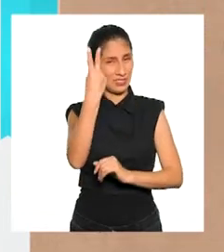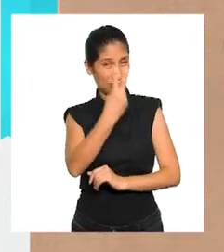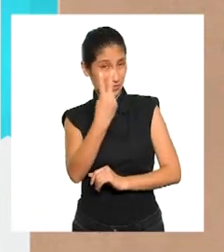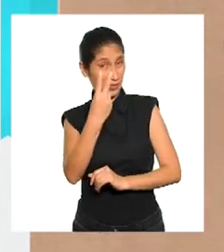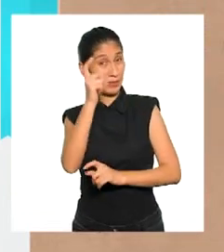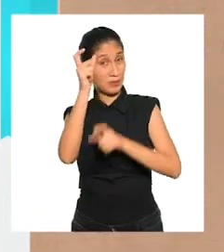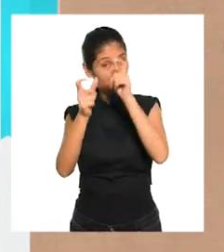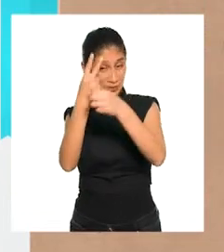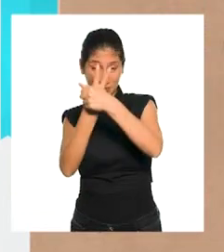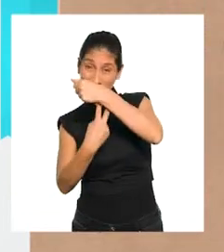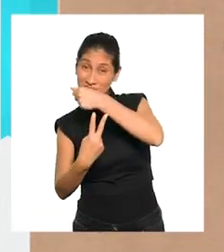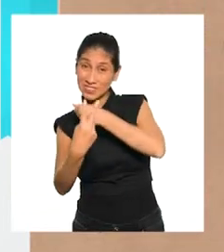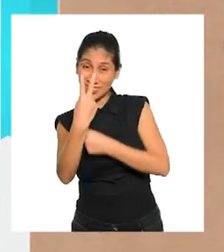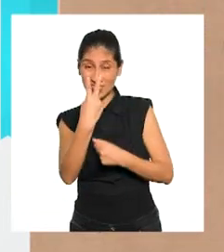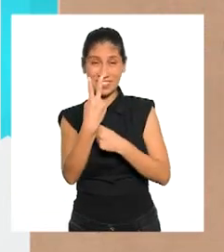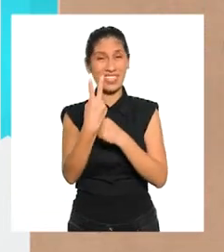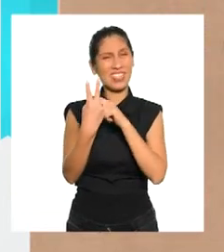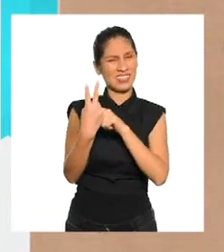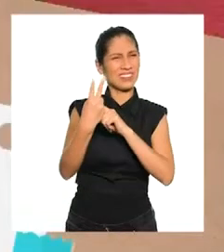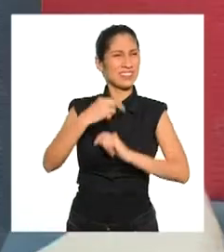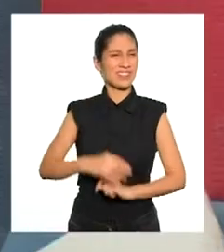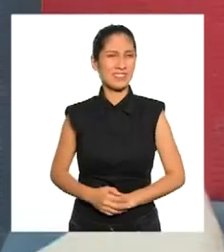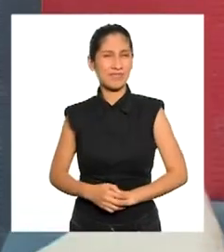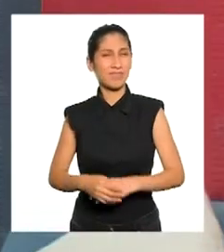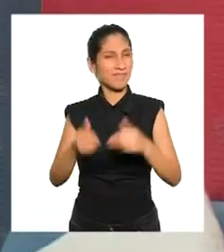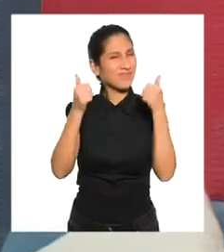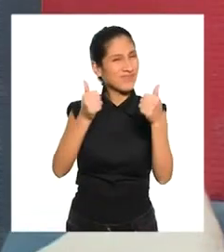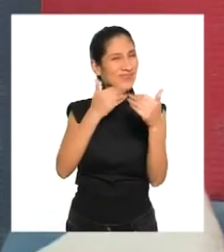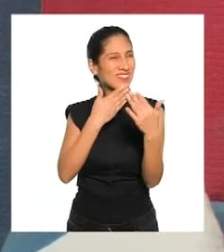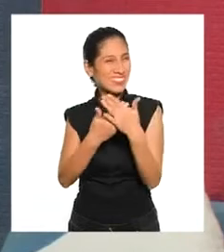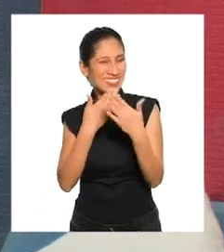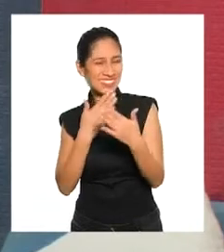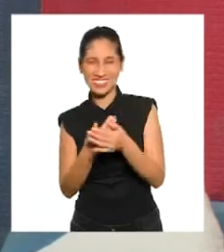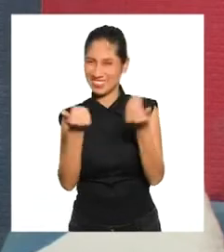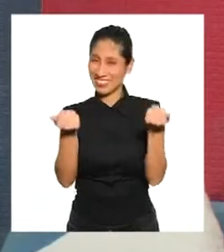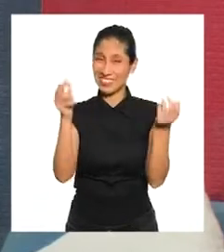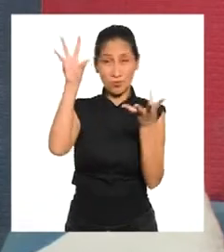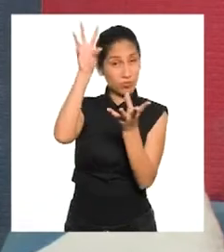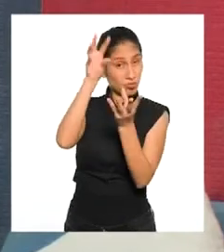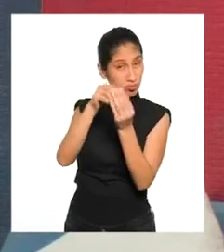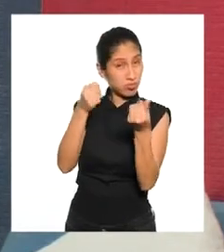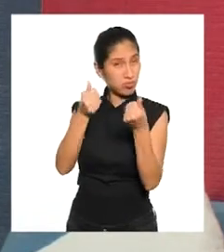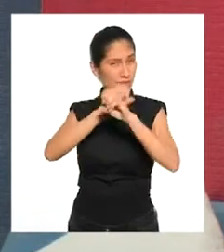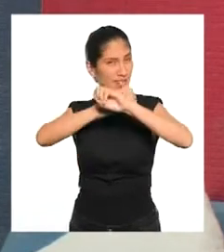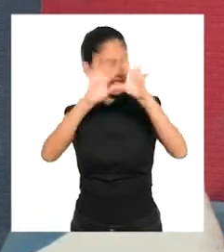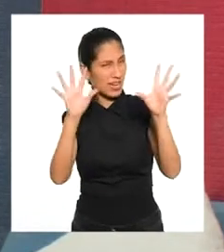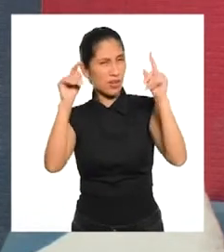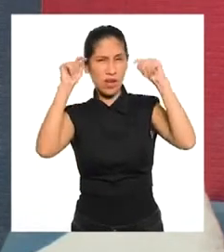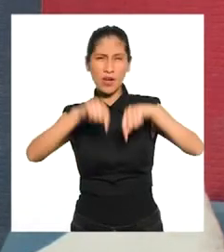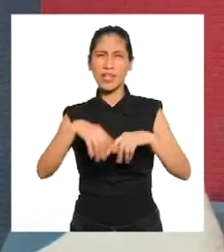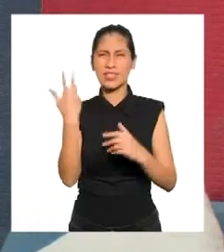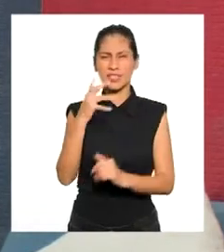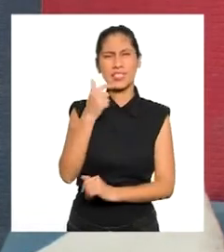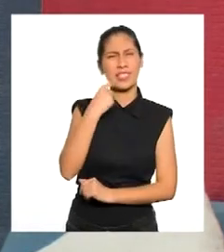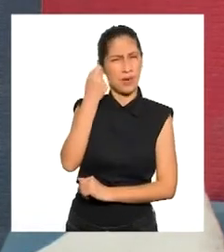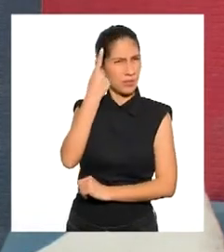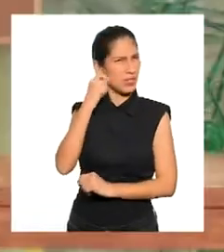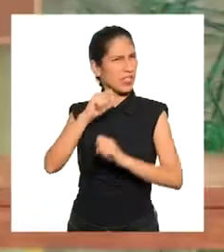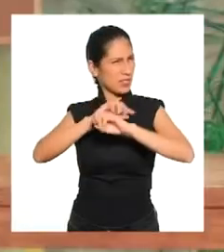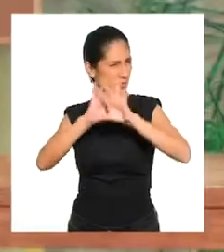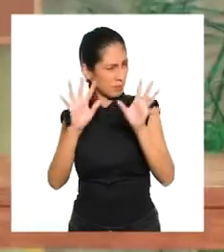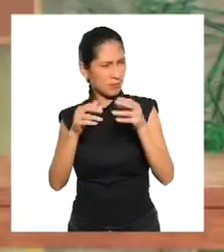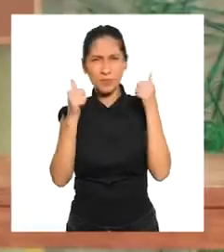que se activen o desactiven los genes individuales. Muchísimas gracias. Ha sido un resumen muy claro. Ahora sí creo que hemos entendido